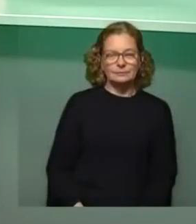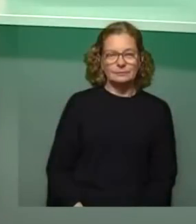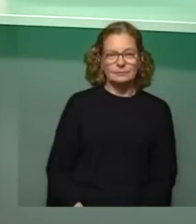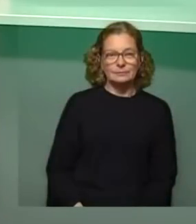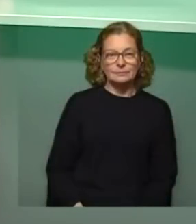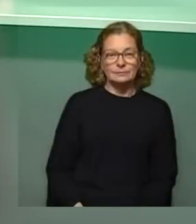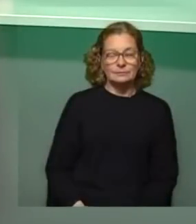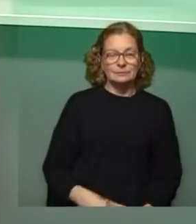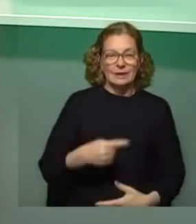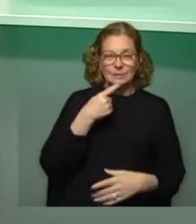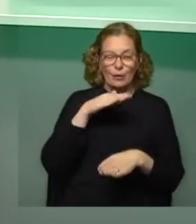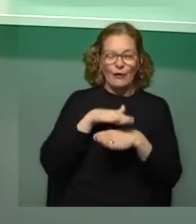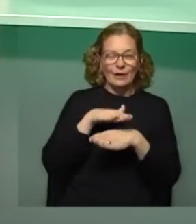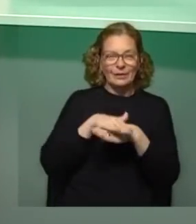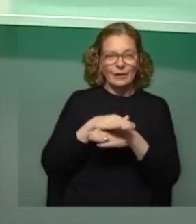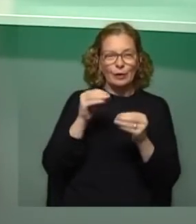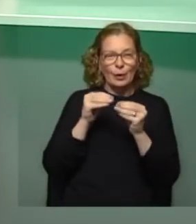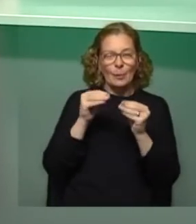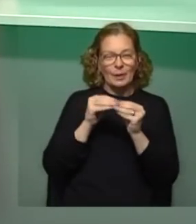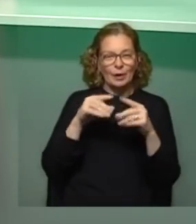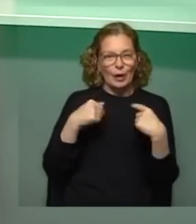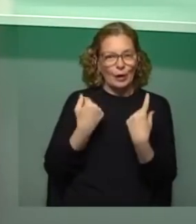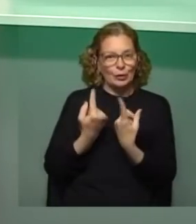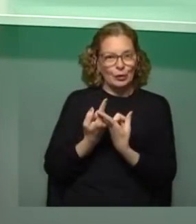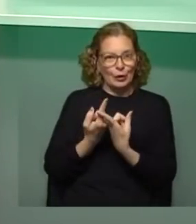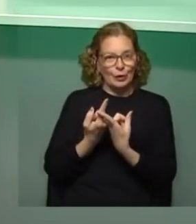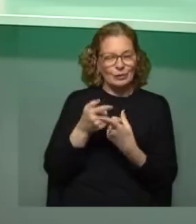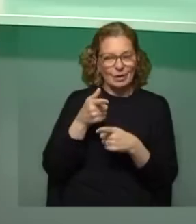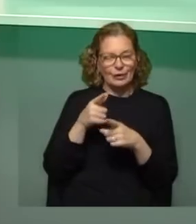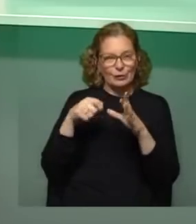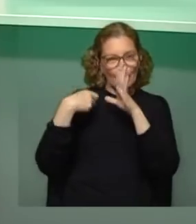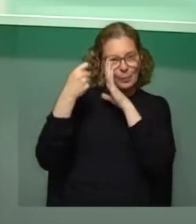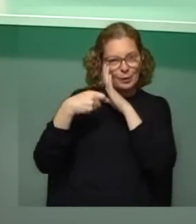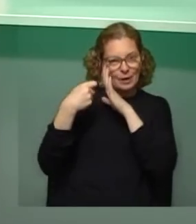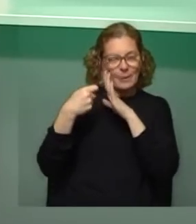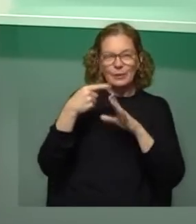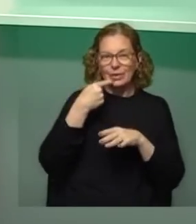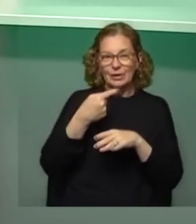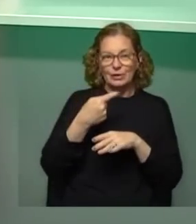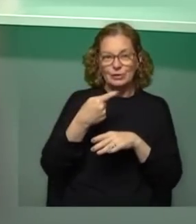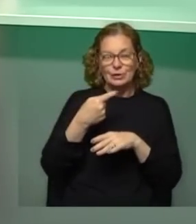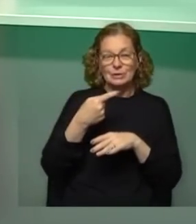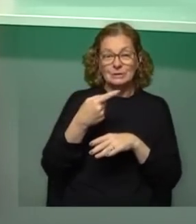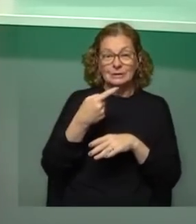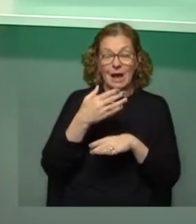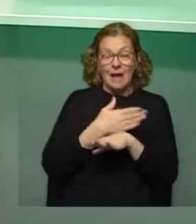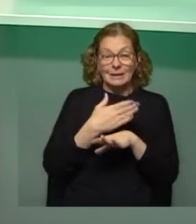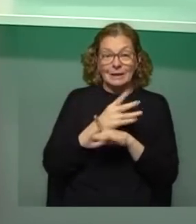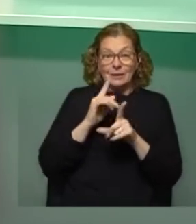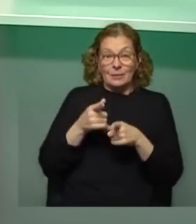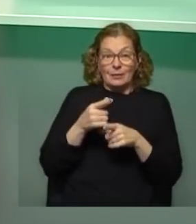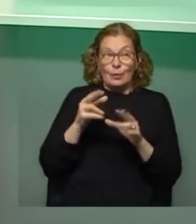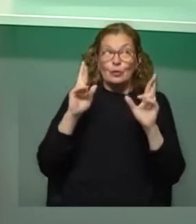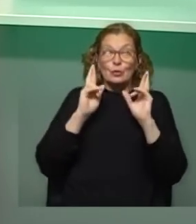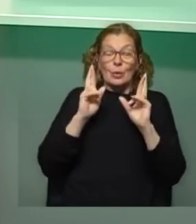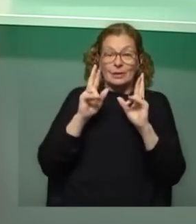y completamos con la felicitaciones a los compañeros y las compañeras involucradas en todos los problemas mencionados los programas que se mencionaron y también les